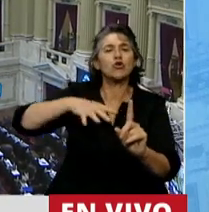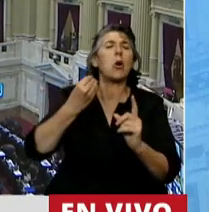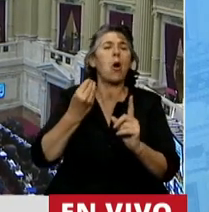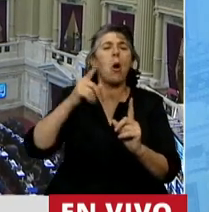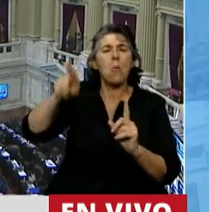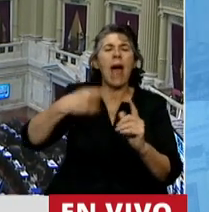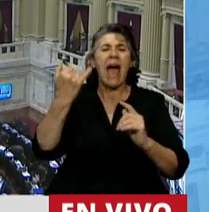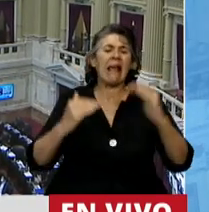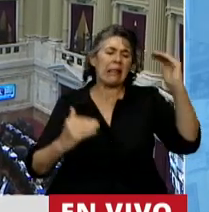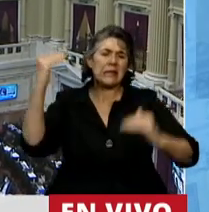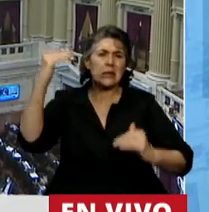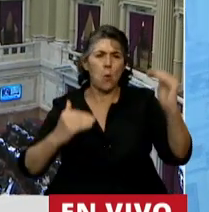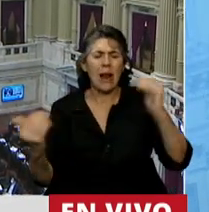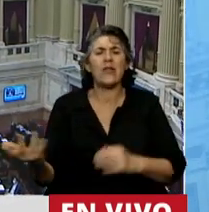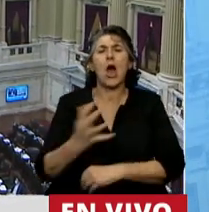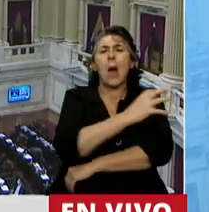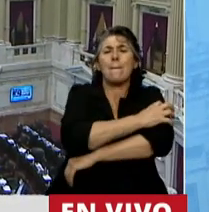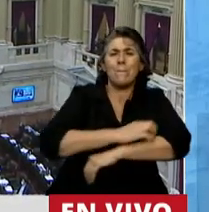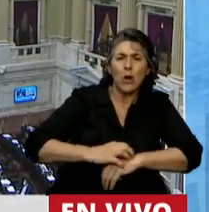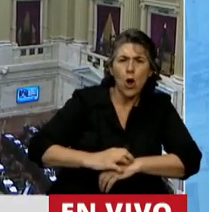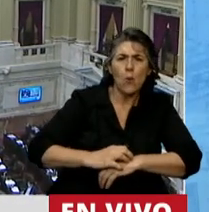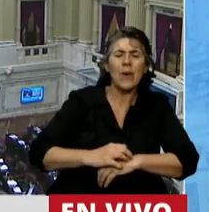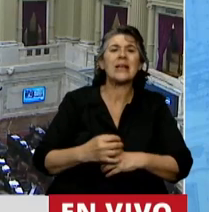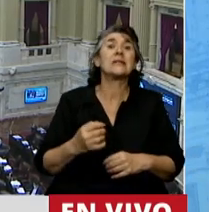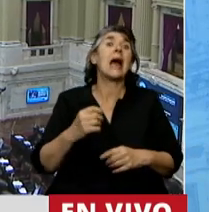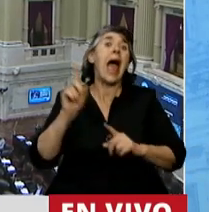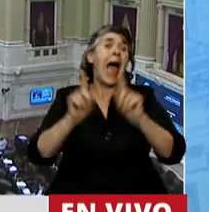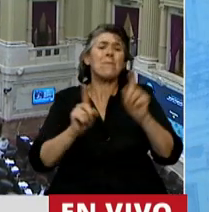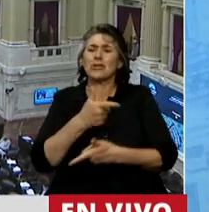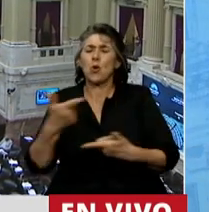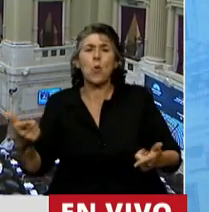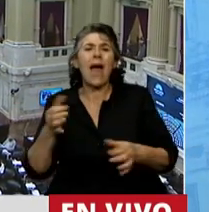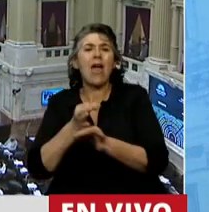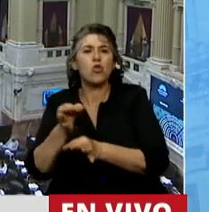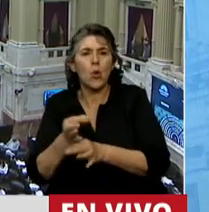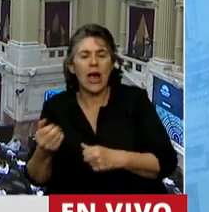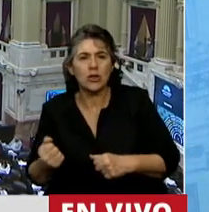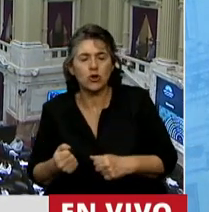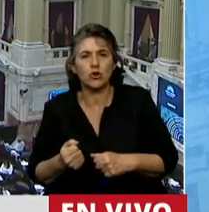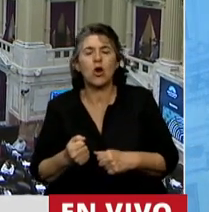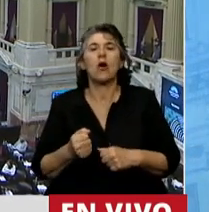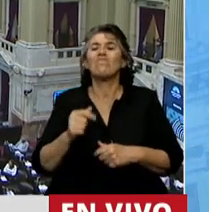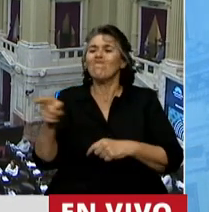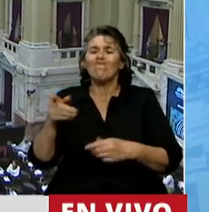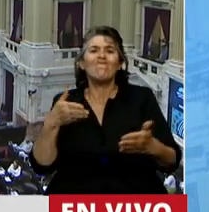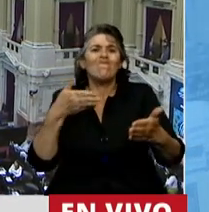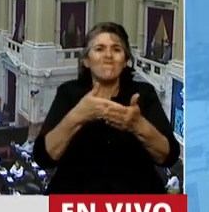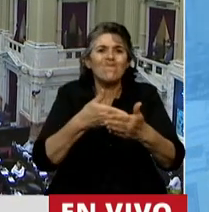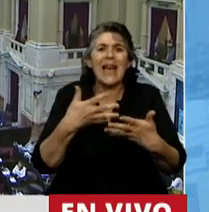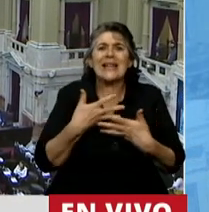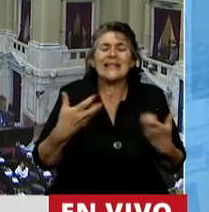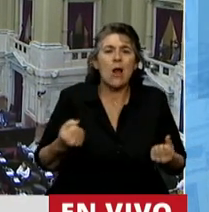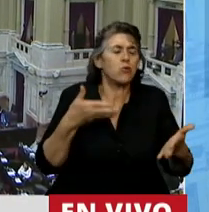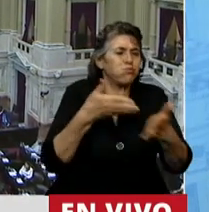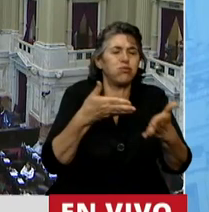un contexto de pobreza, un contexto de muchas veces de falta de educación, de falta de acceso a la salud, diputado, que nos tenemos que